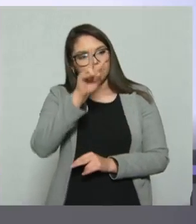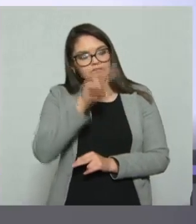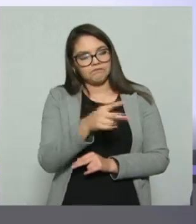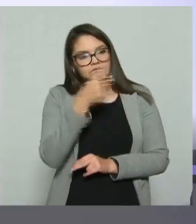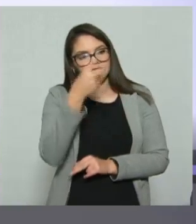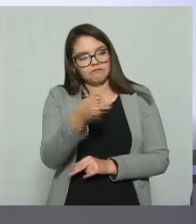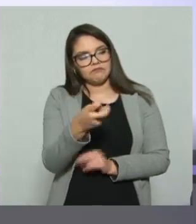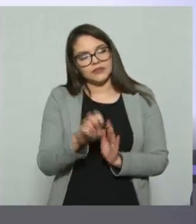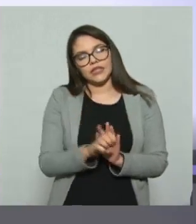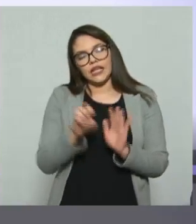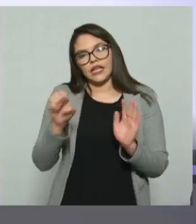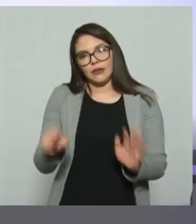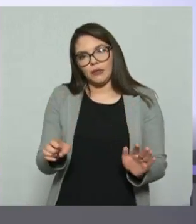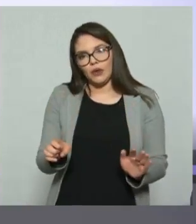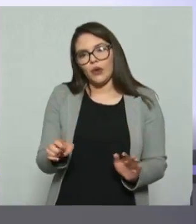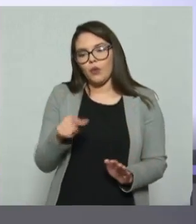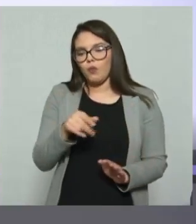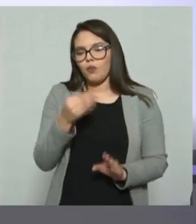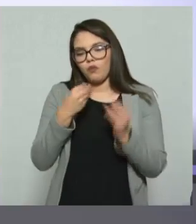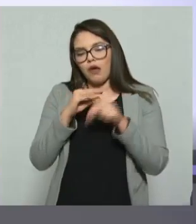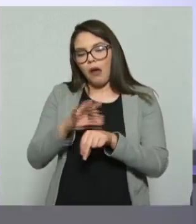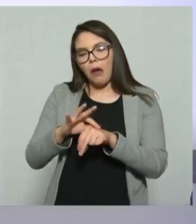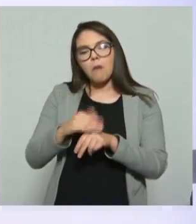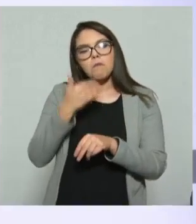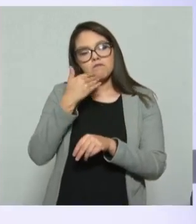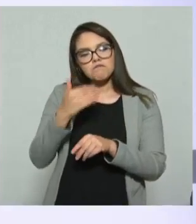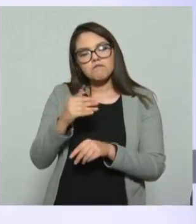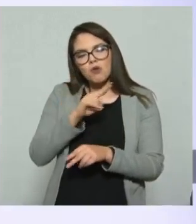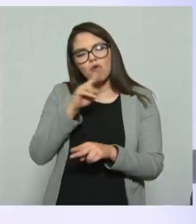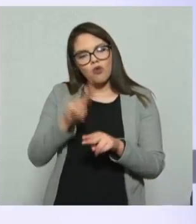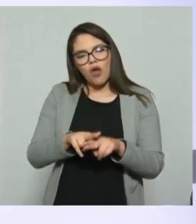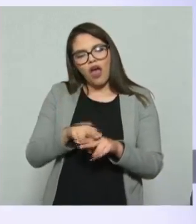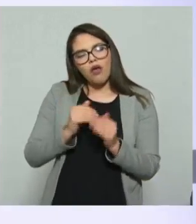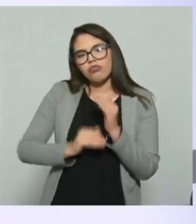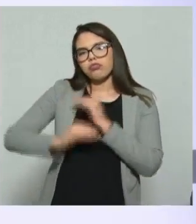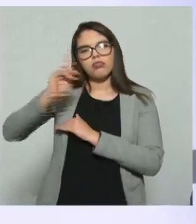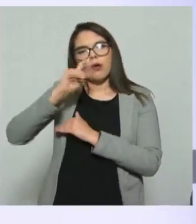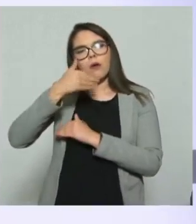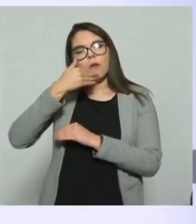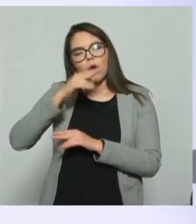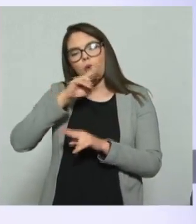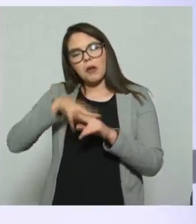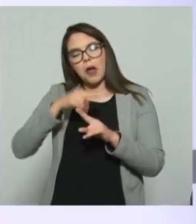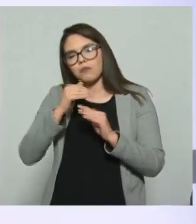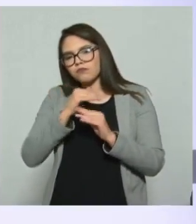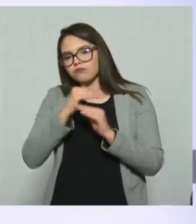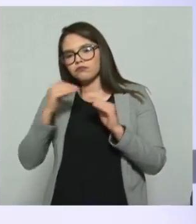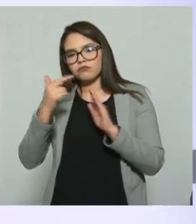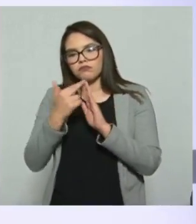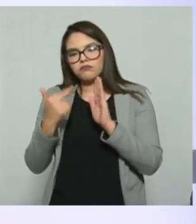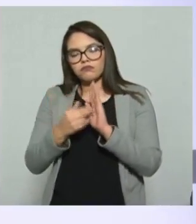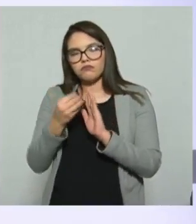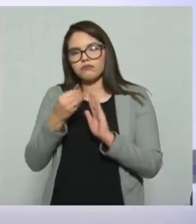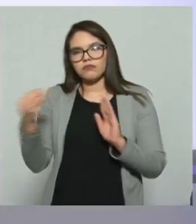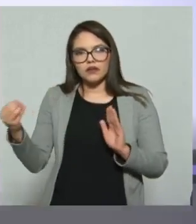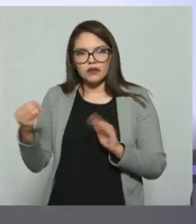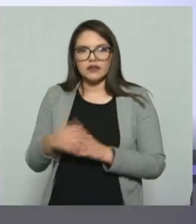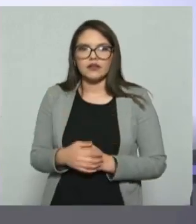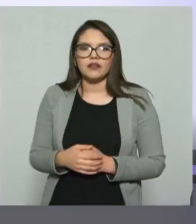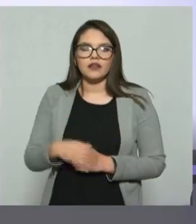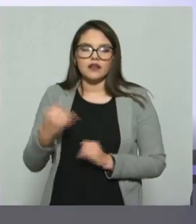es, digamos, apto para el consumo. Hay que tomar en cuenta también que el consumo de proteínas ha aumentado en México cada